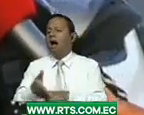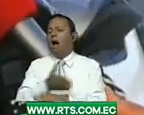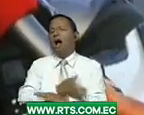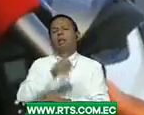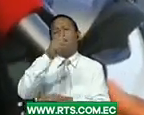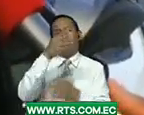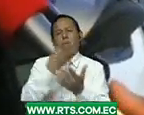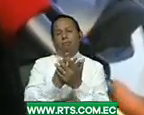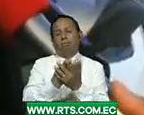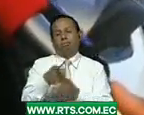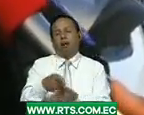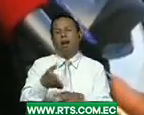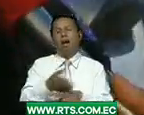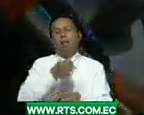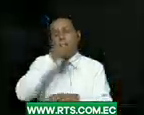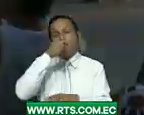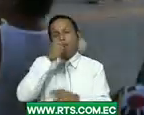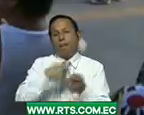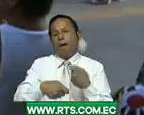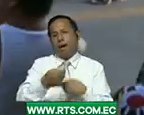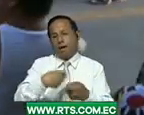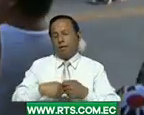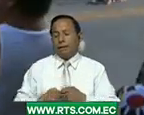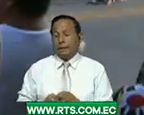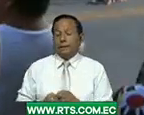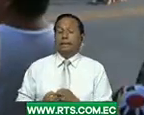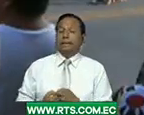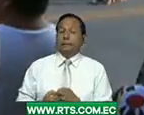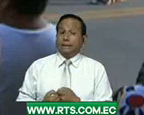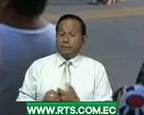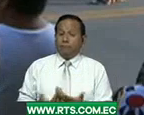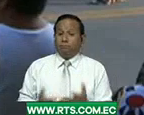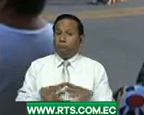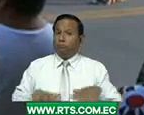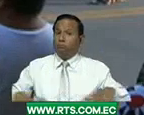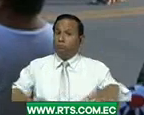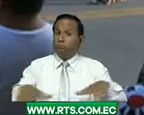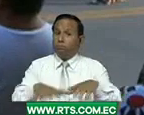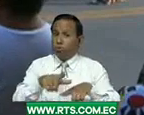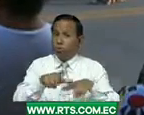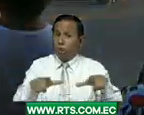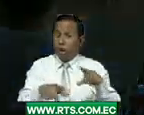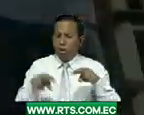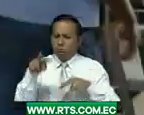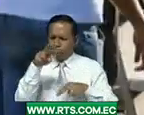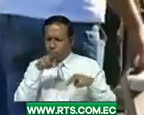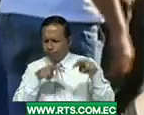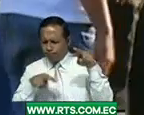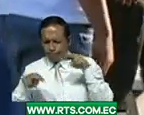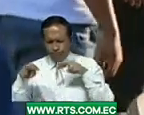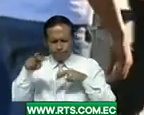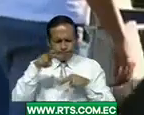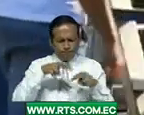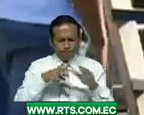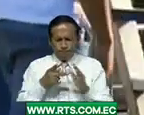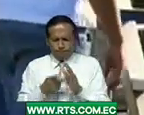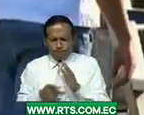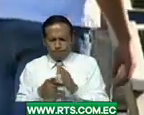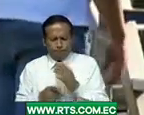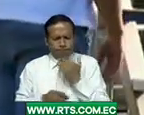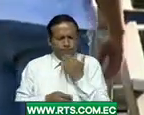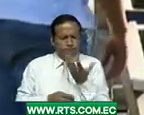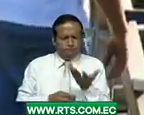antecedente tenía por tráfico de sustancias. El lugar fue minuciosamente inspeccionado por la DINASEP, tratando de establecer el móvil del